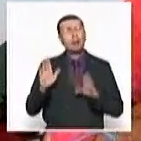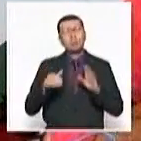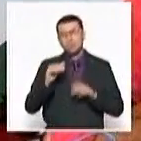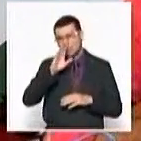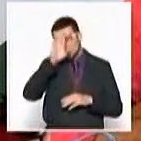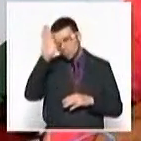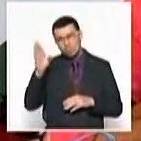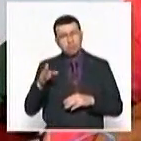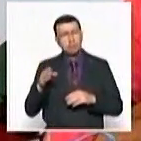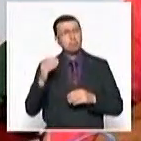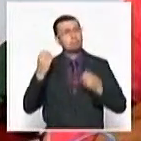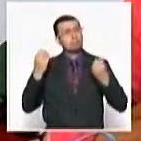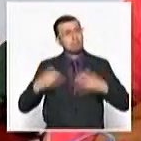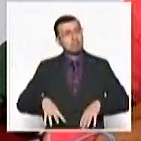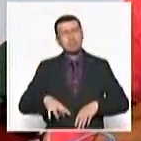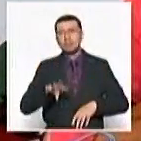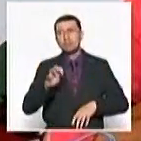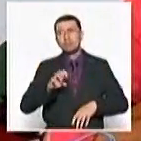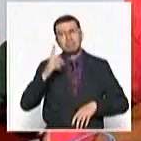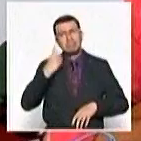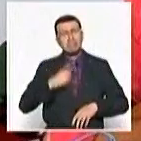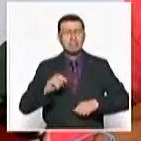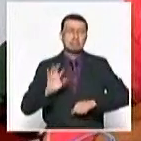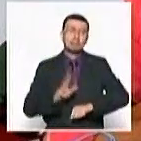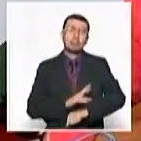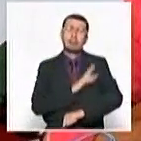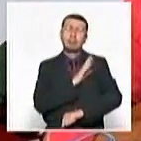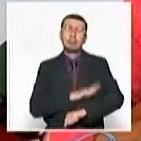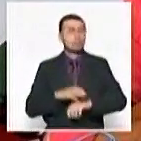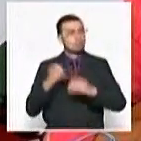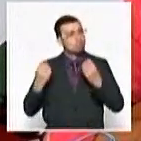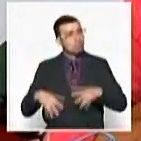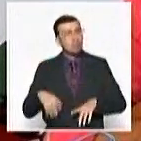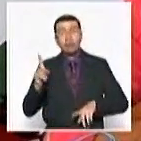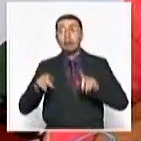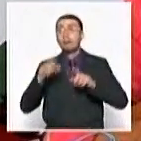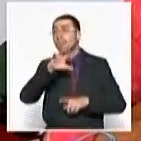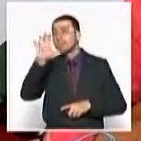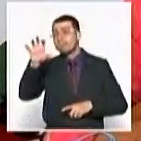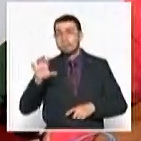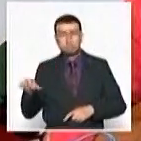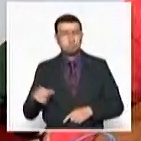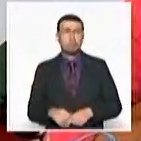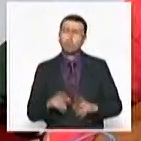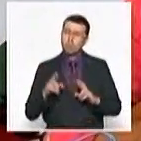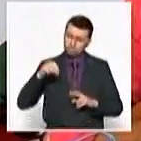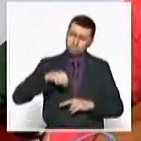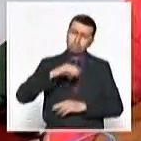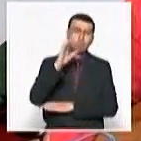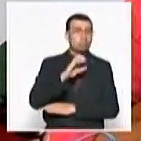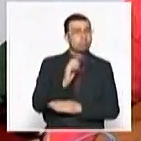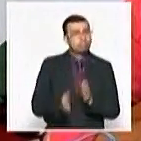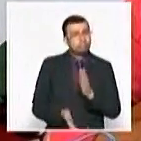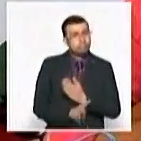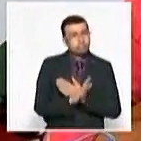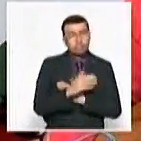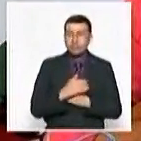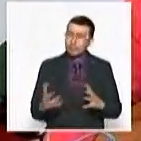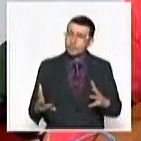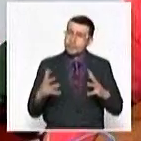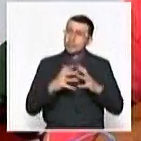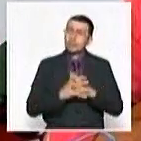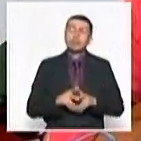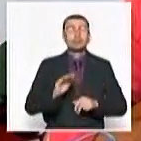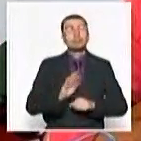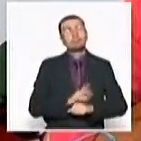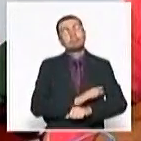y ojalá no perdamos esto en nuestro país. Rezar la novena, integrarnos con los villancicos, cantar